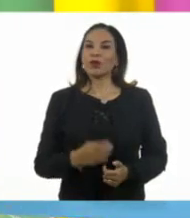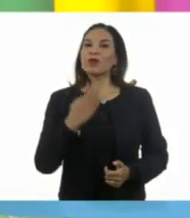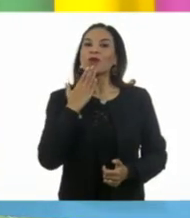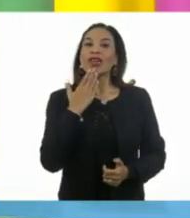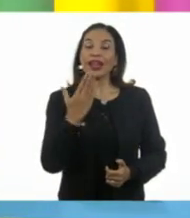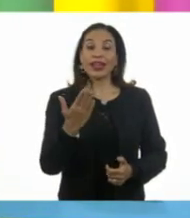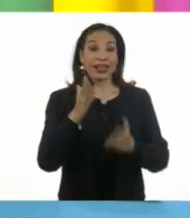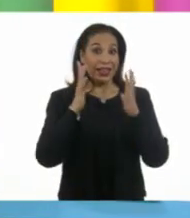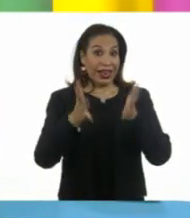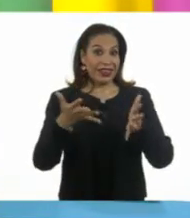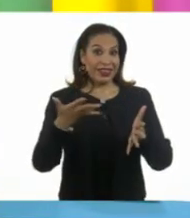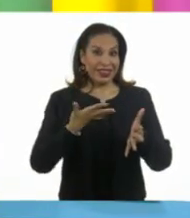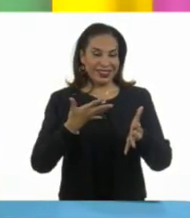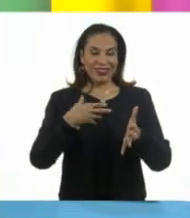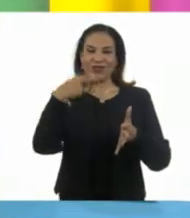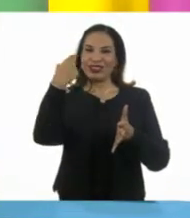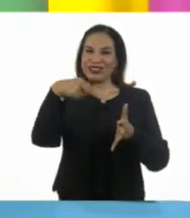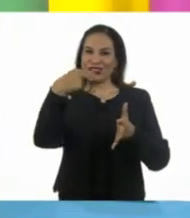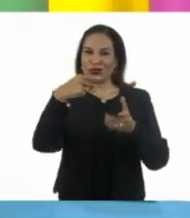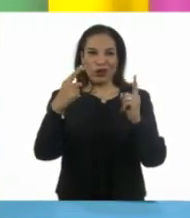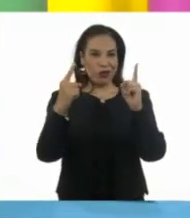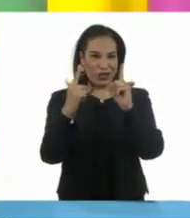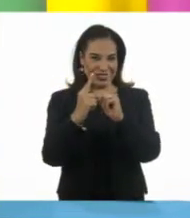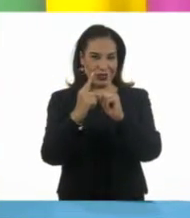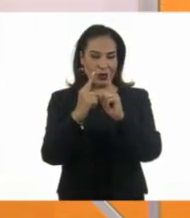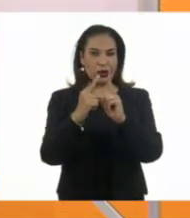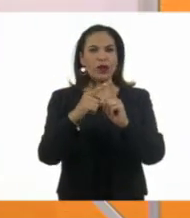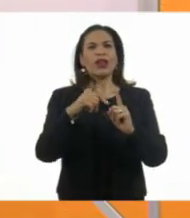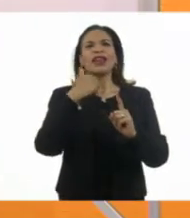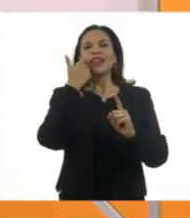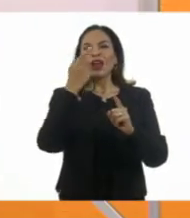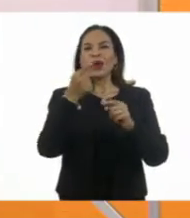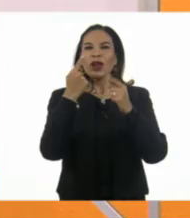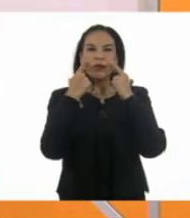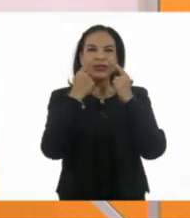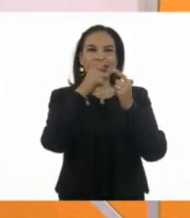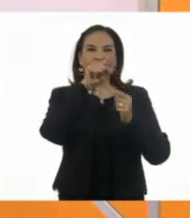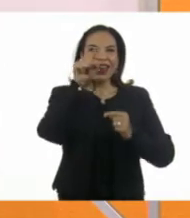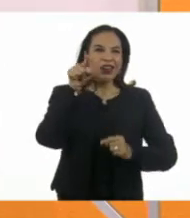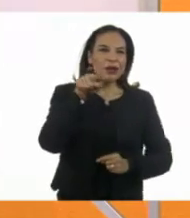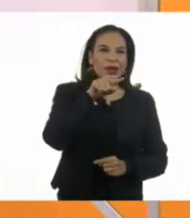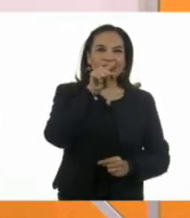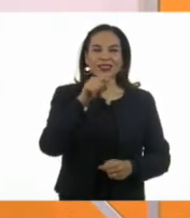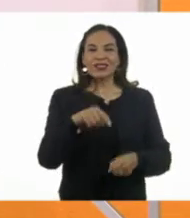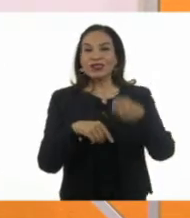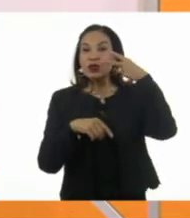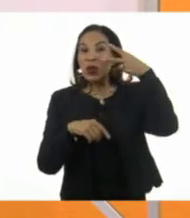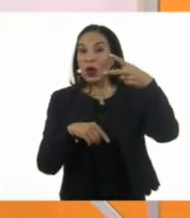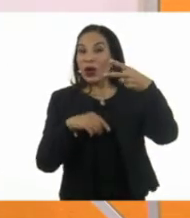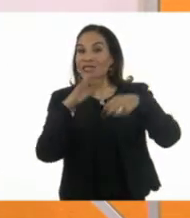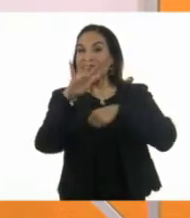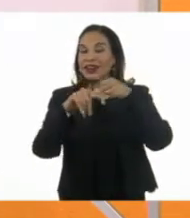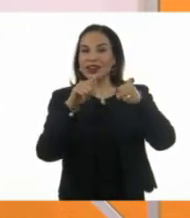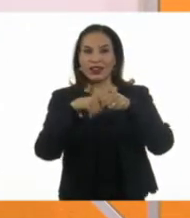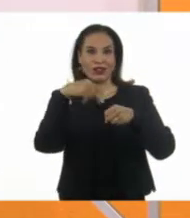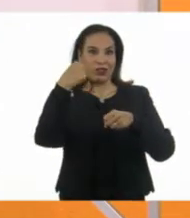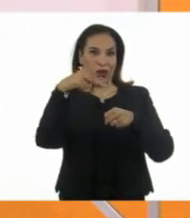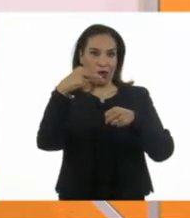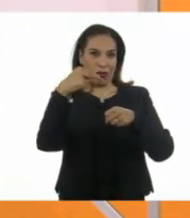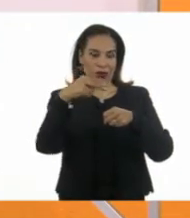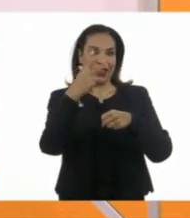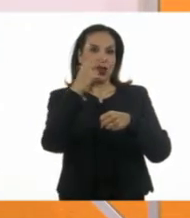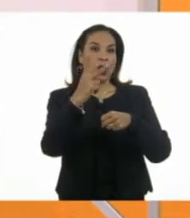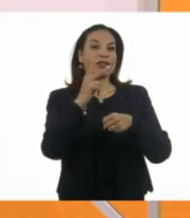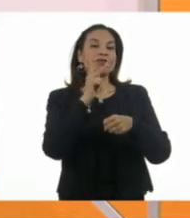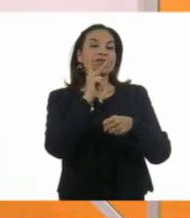Bien, ya tenemos nuestro nombre más corto, pero quiero que observes que tenemos dos animales que tienen su nombre